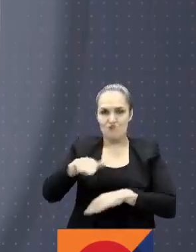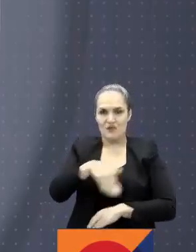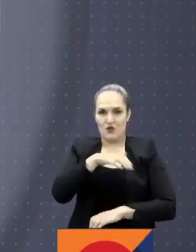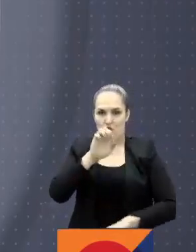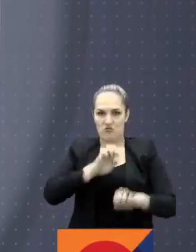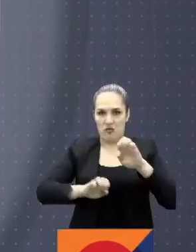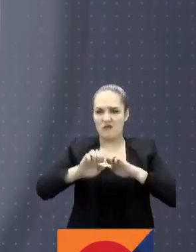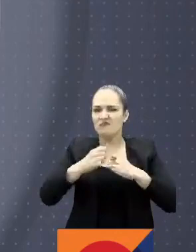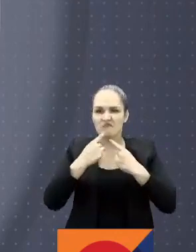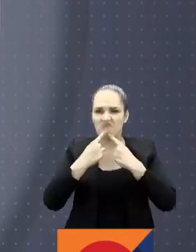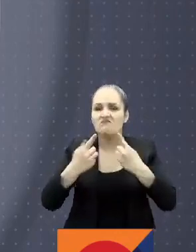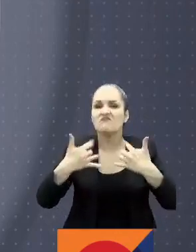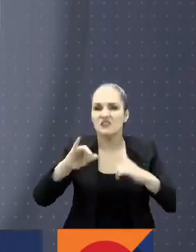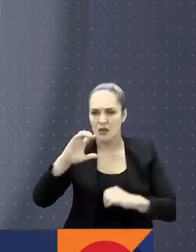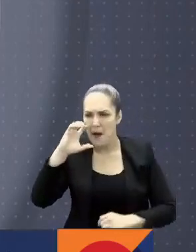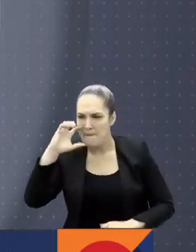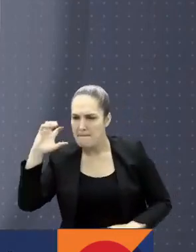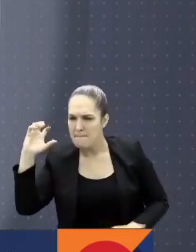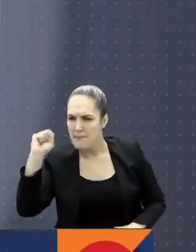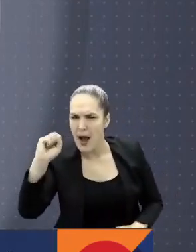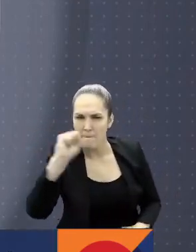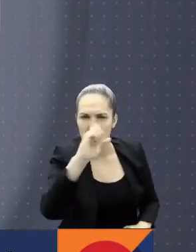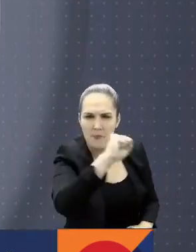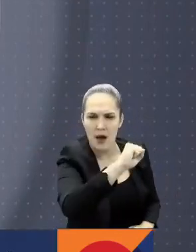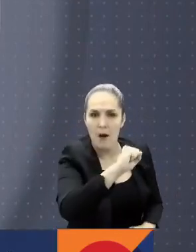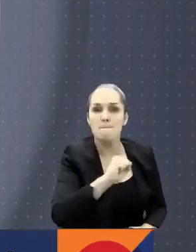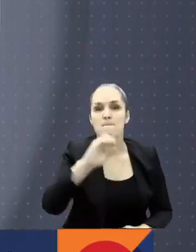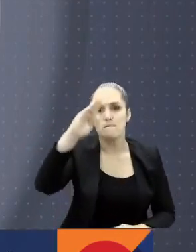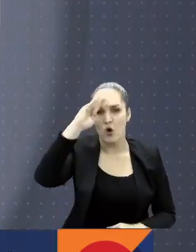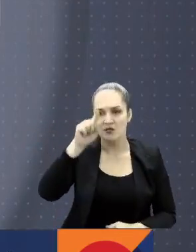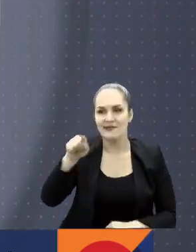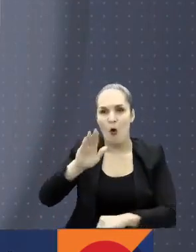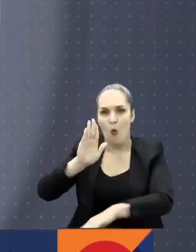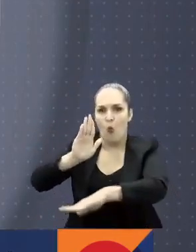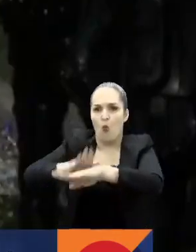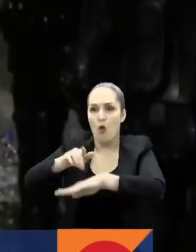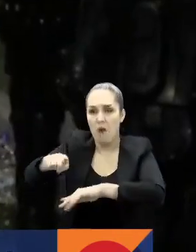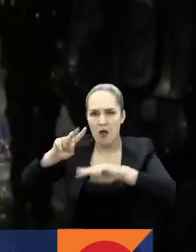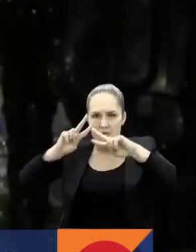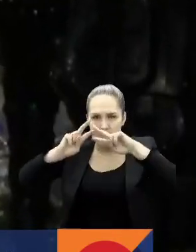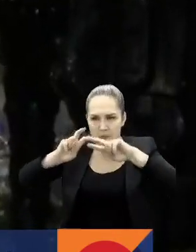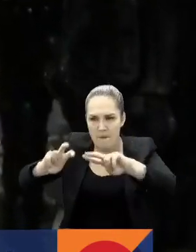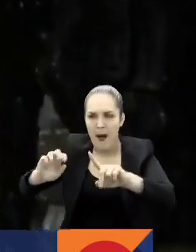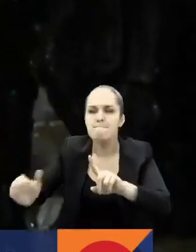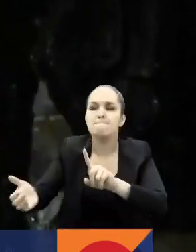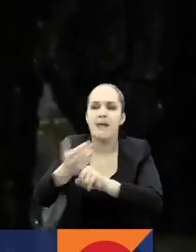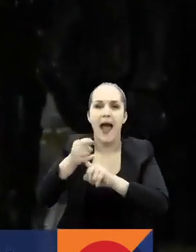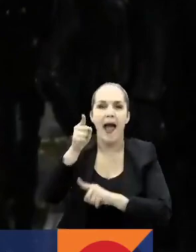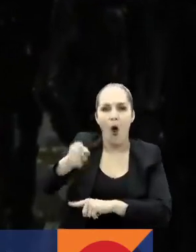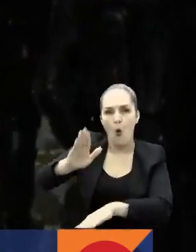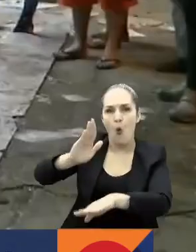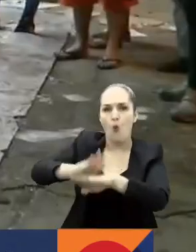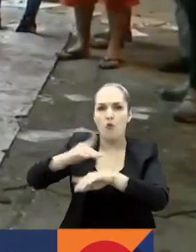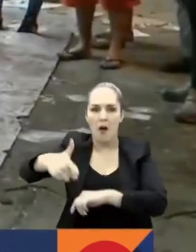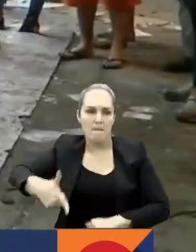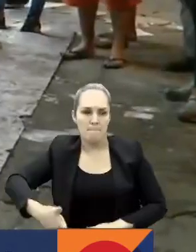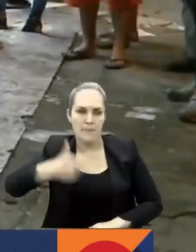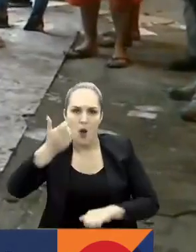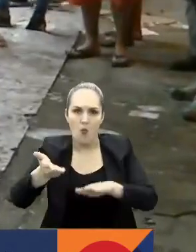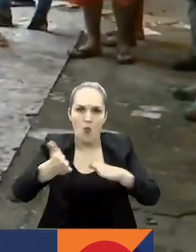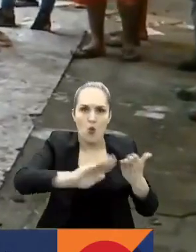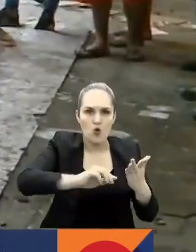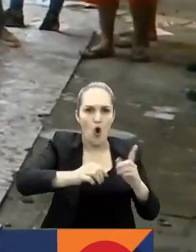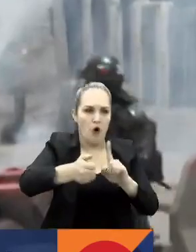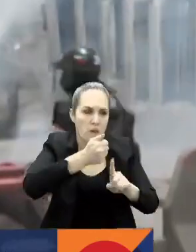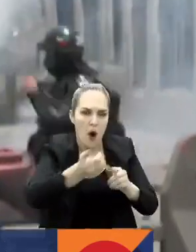Defensa ya se tienen identificados varios policías investigados por su posible responsabilidad en algunos de los 18 casos de